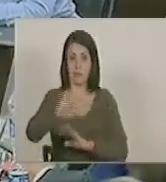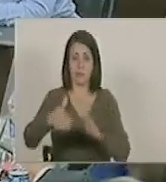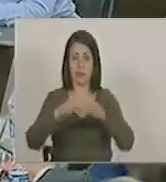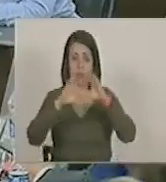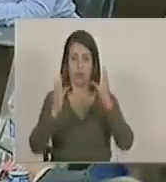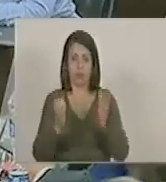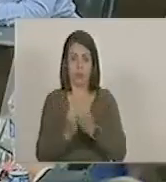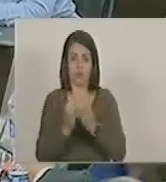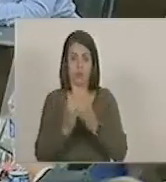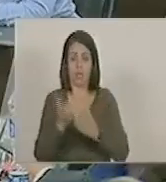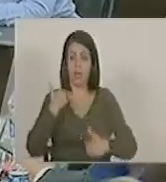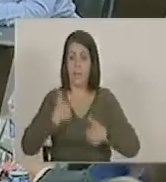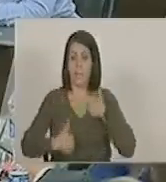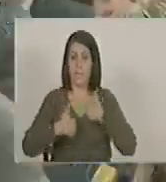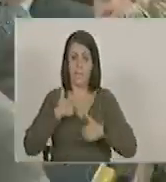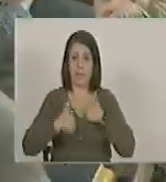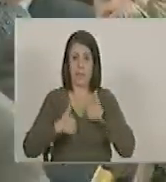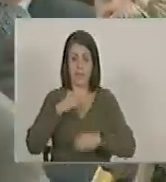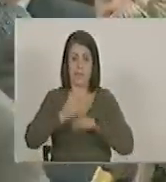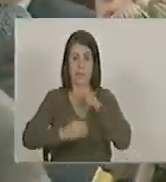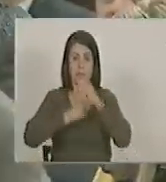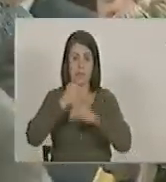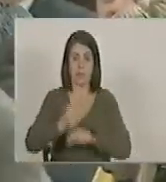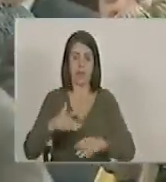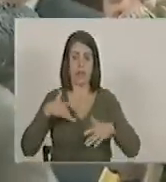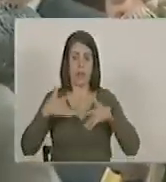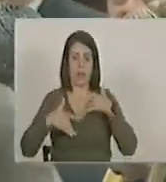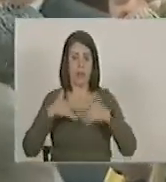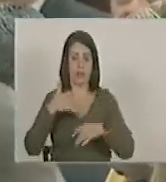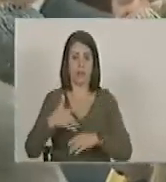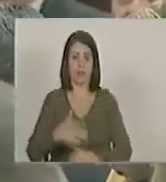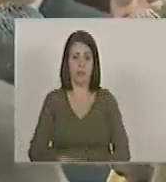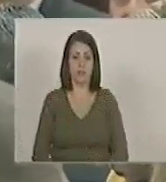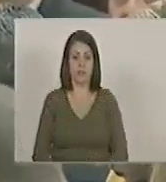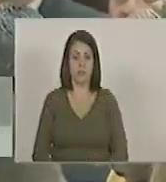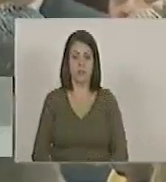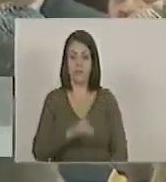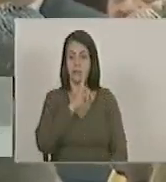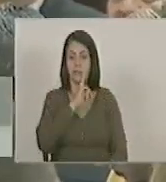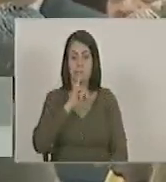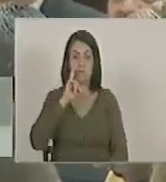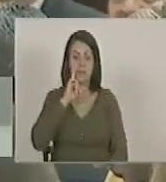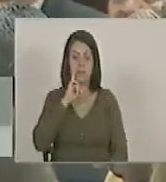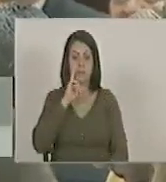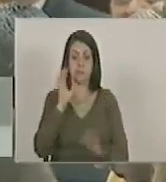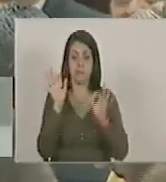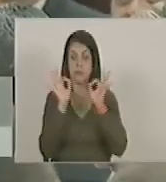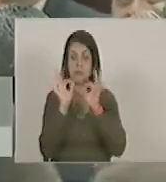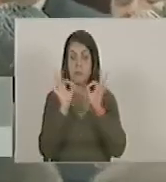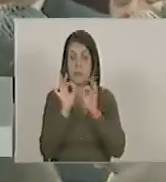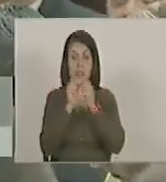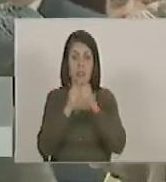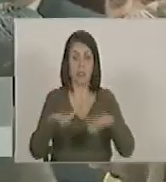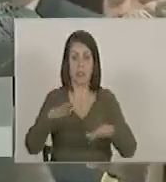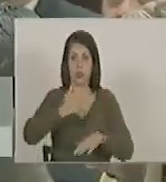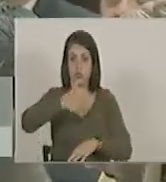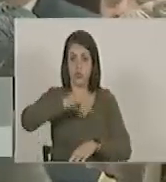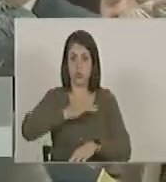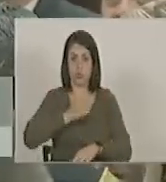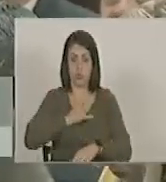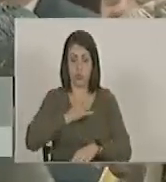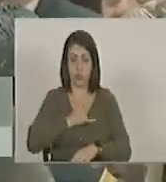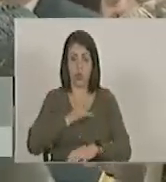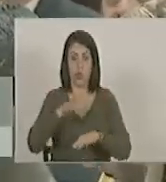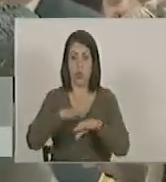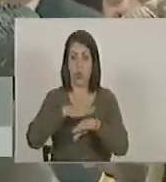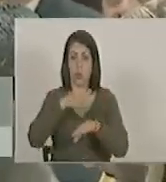mundo. El miércoles realizaron una actividad que denominaron Nada sin Nosotros. Asimismo,